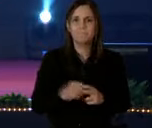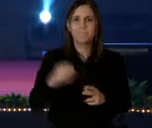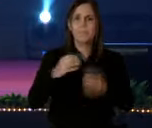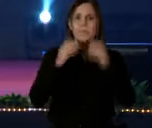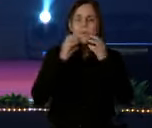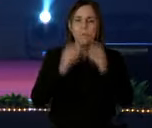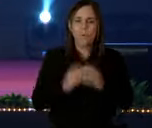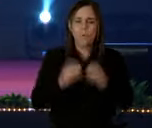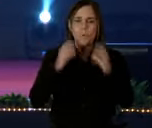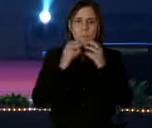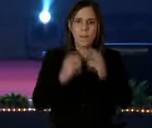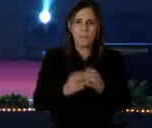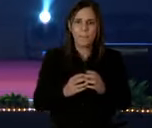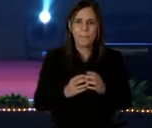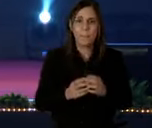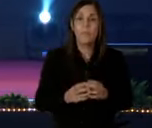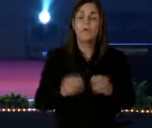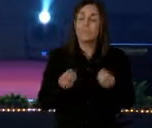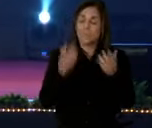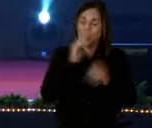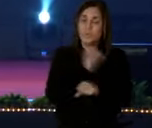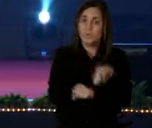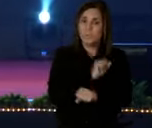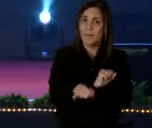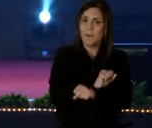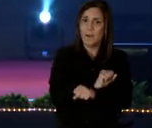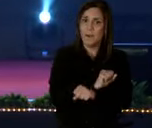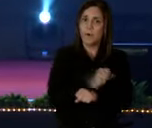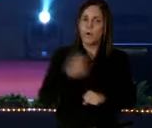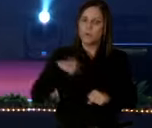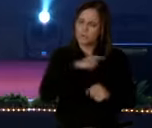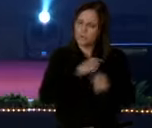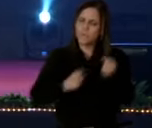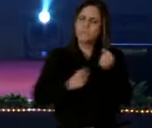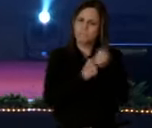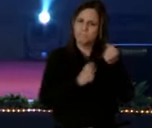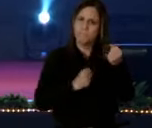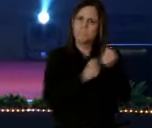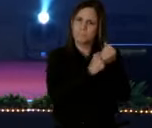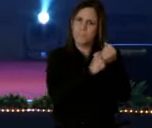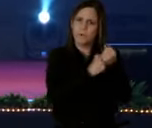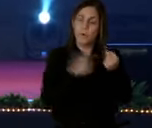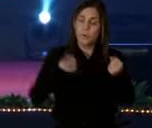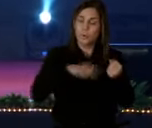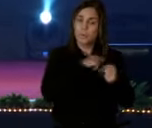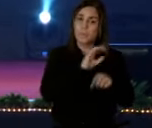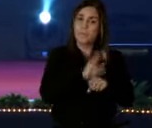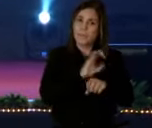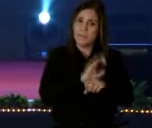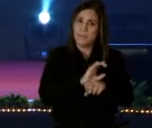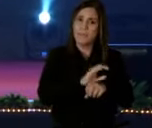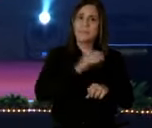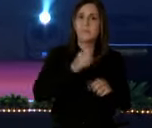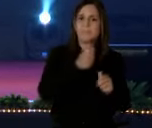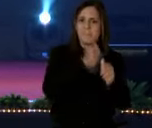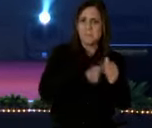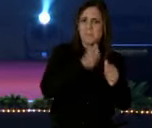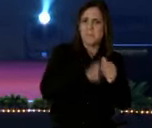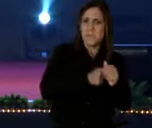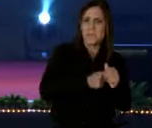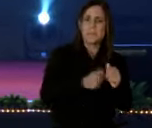zapata, así que mucho trabajo que hacer. Y esta casa apoya totalmente a nuestras iglesias hijas en las misiones. Quizás no